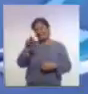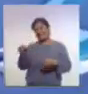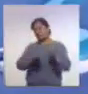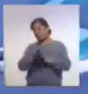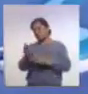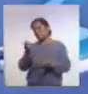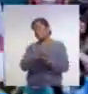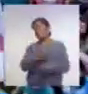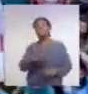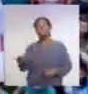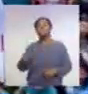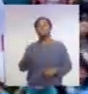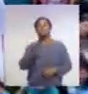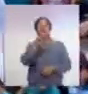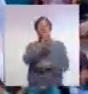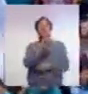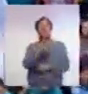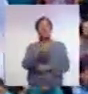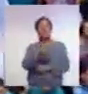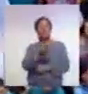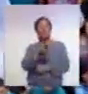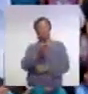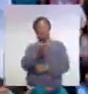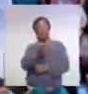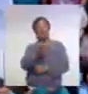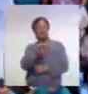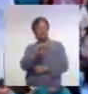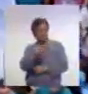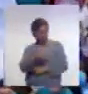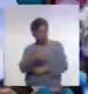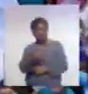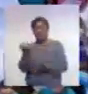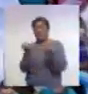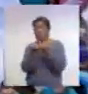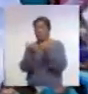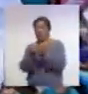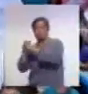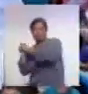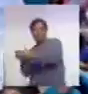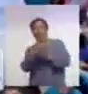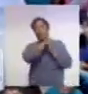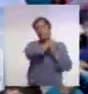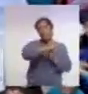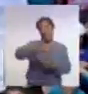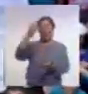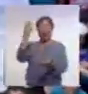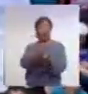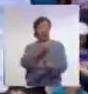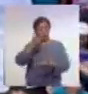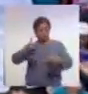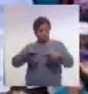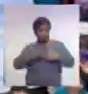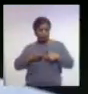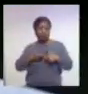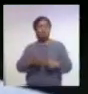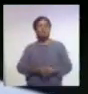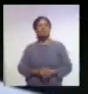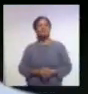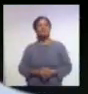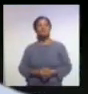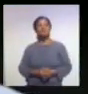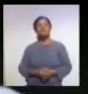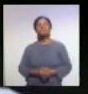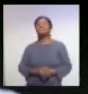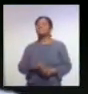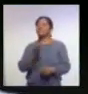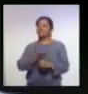también se obtuvo medalla muy importante, en donde, bueno, pues también se hizo presente la presea, en este caso,